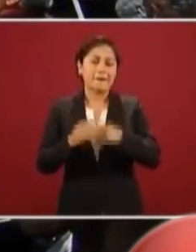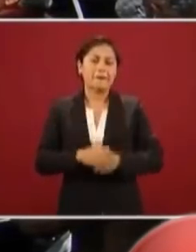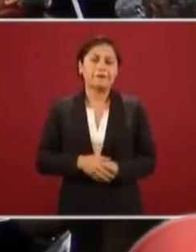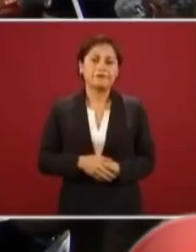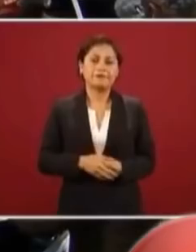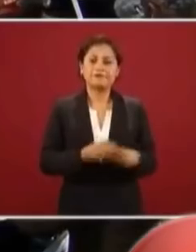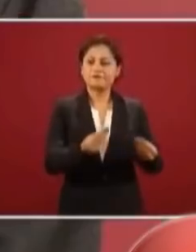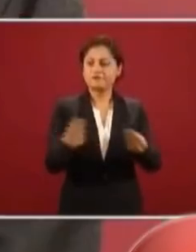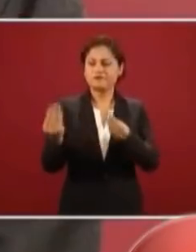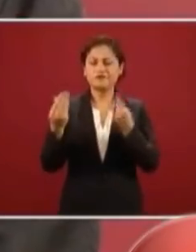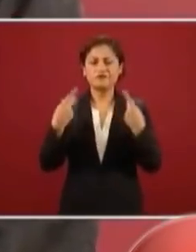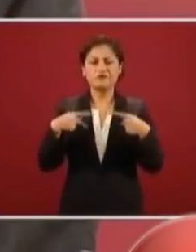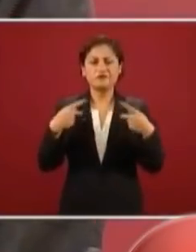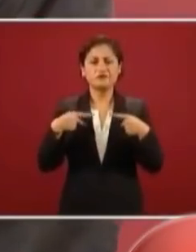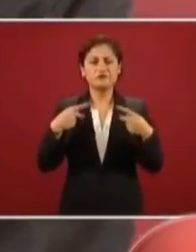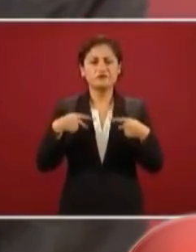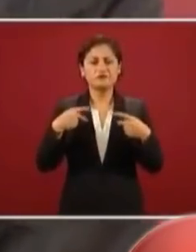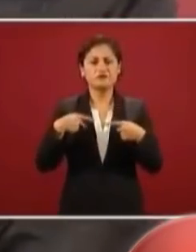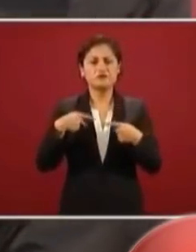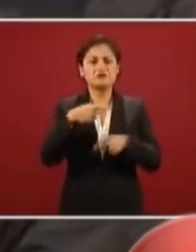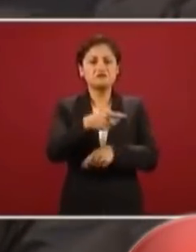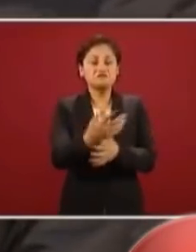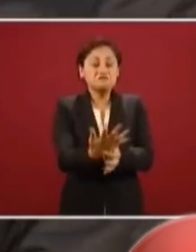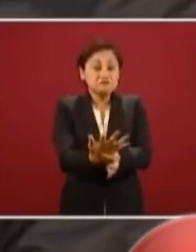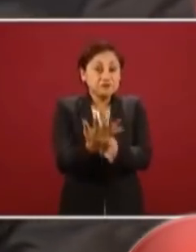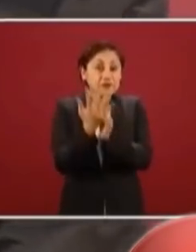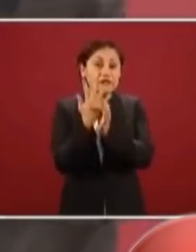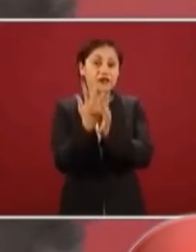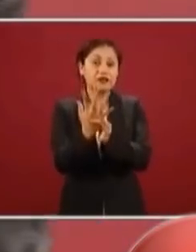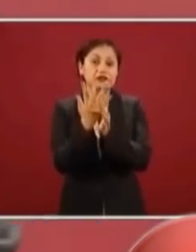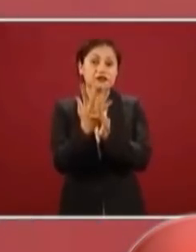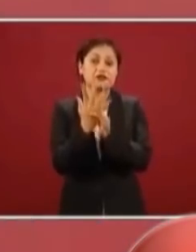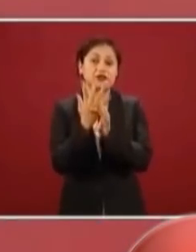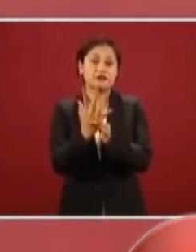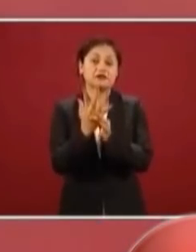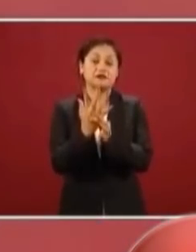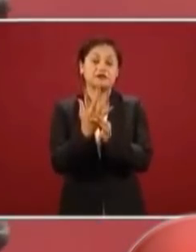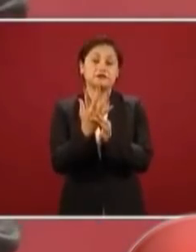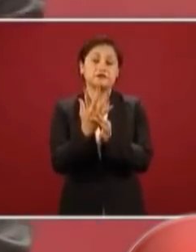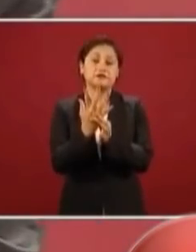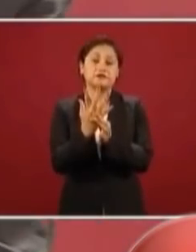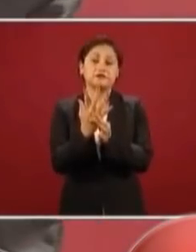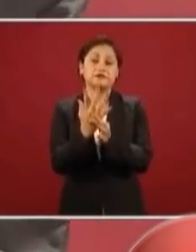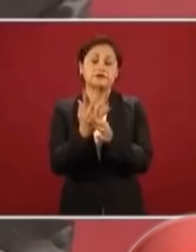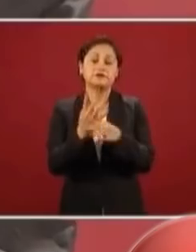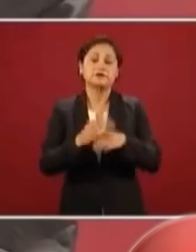ciudadanos que sostienen que existen cuentas, ¿sí?, algunas